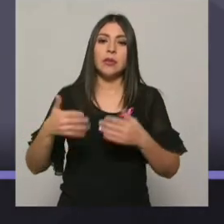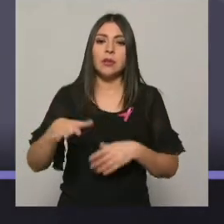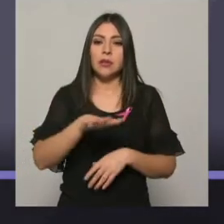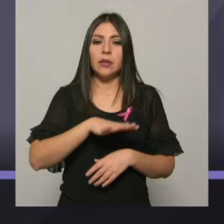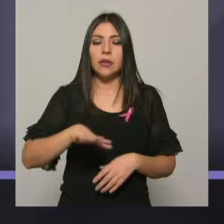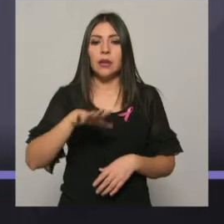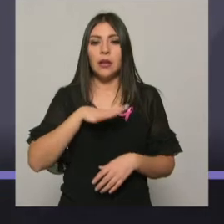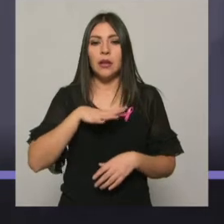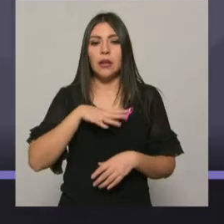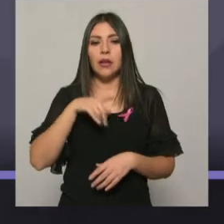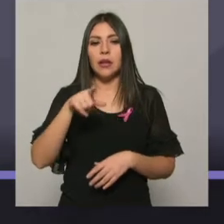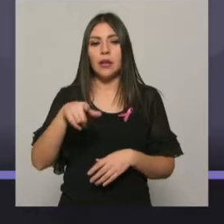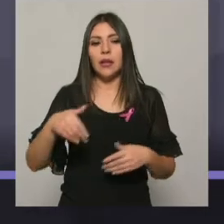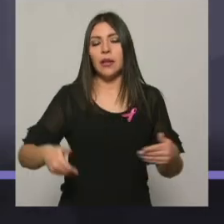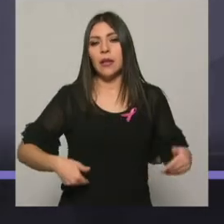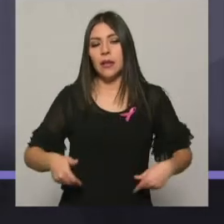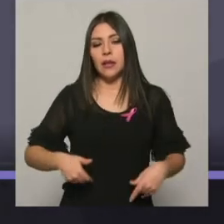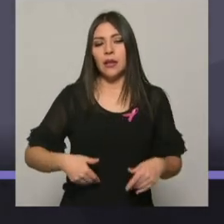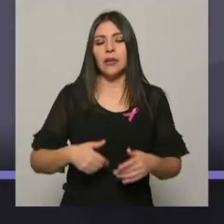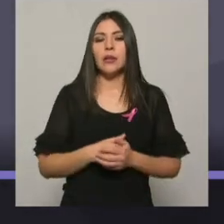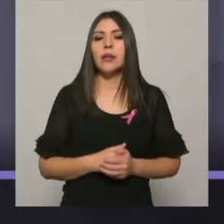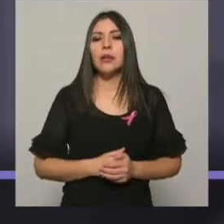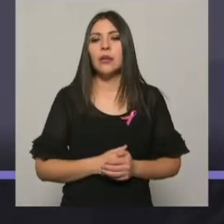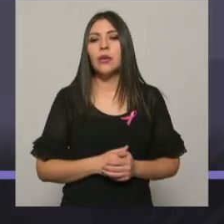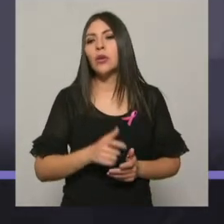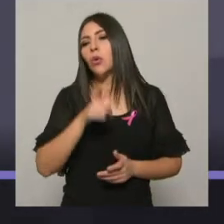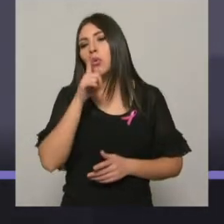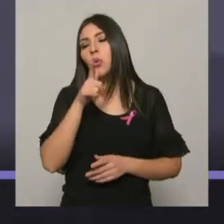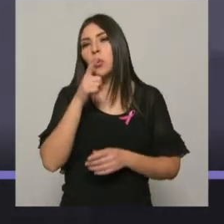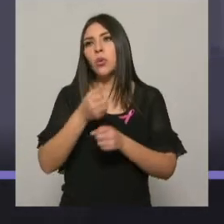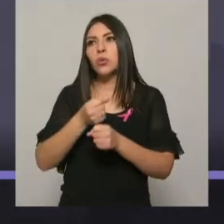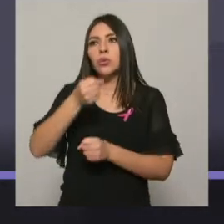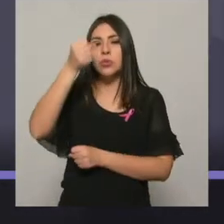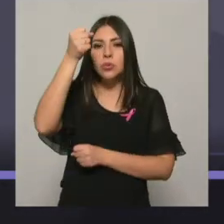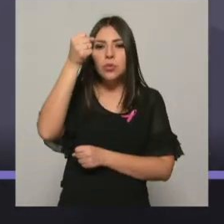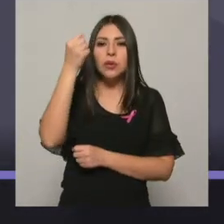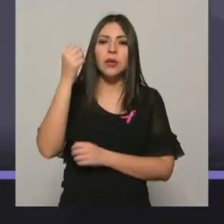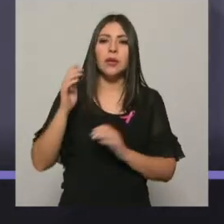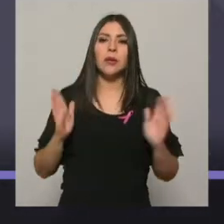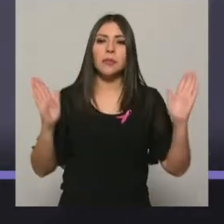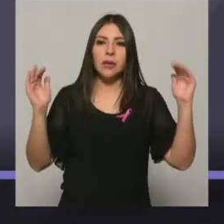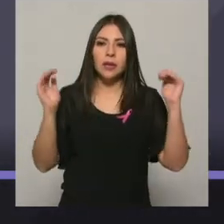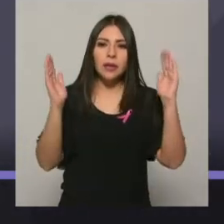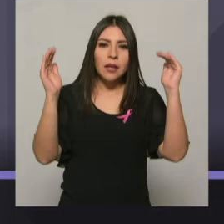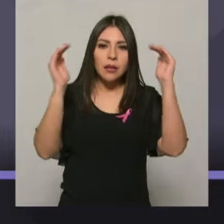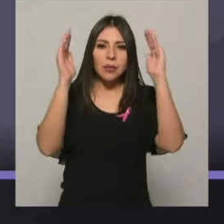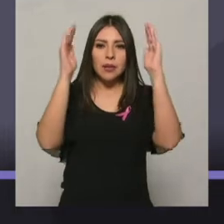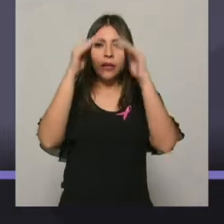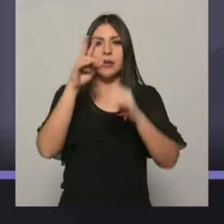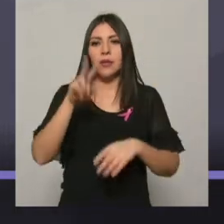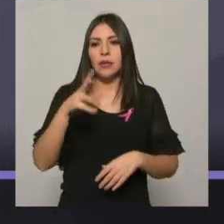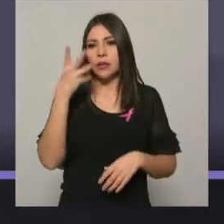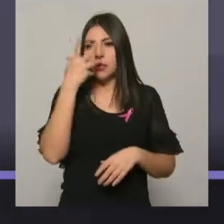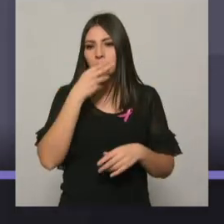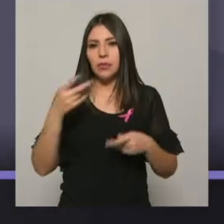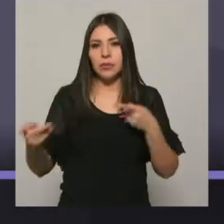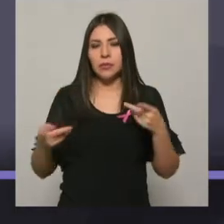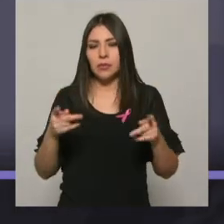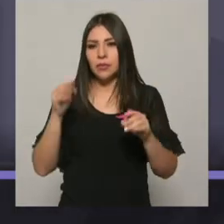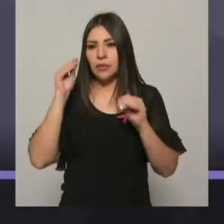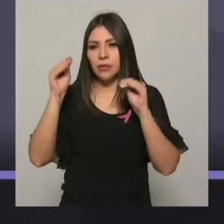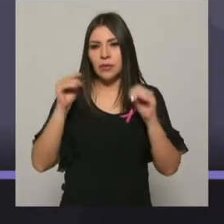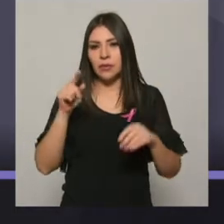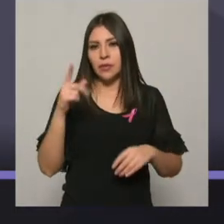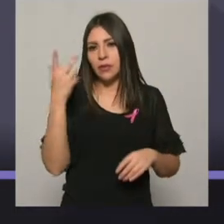nos encontramos presentando la obra. Con antorchas, una pirámide, ¿no? O sea, sí, realmente la producción, bueno, ahí está